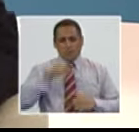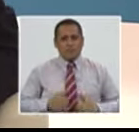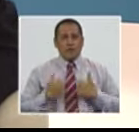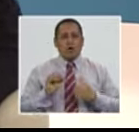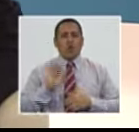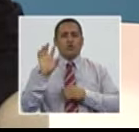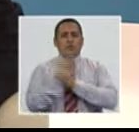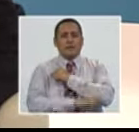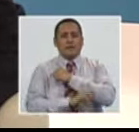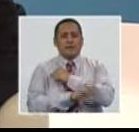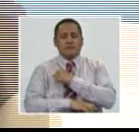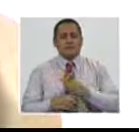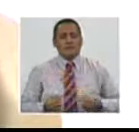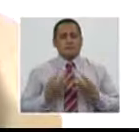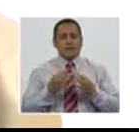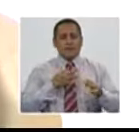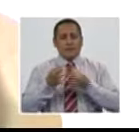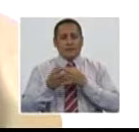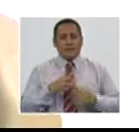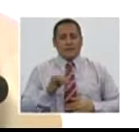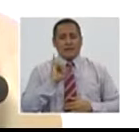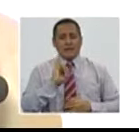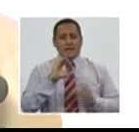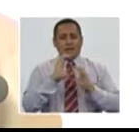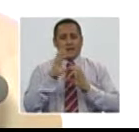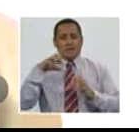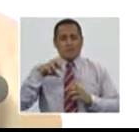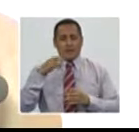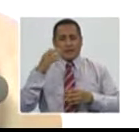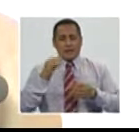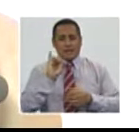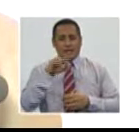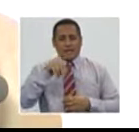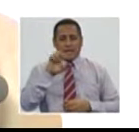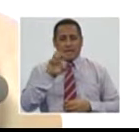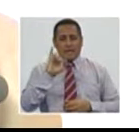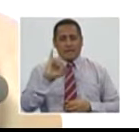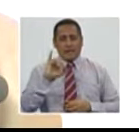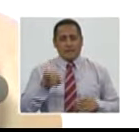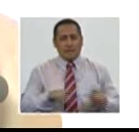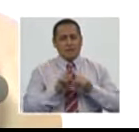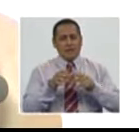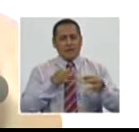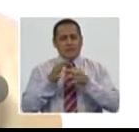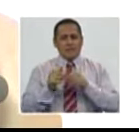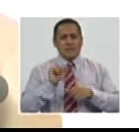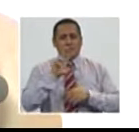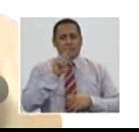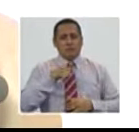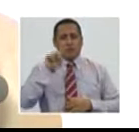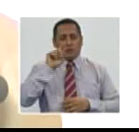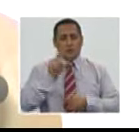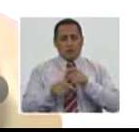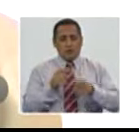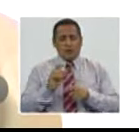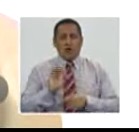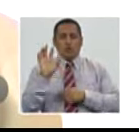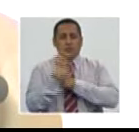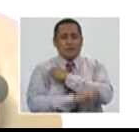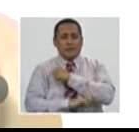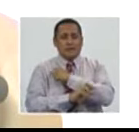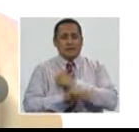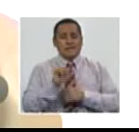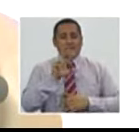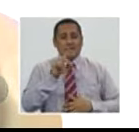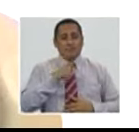viven fuera de nuestro país bueno según el Instituto Nacional de estadísticas e informática hay cerca de tres millones de peruanos en el exterior